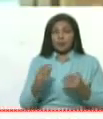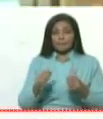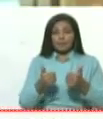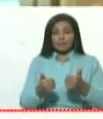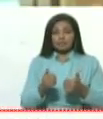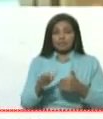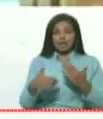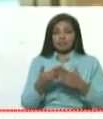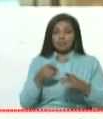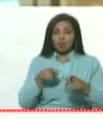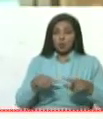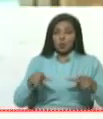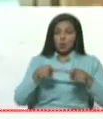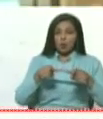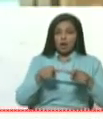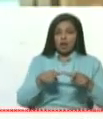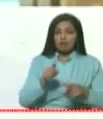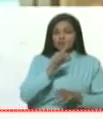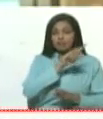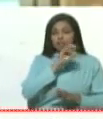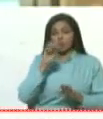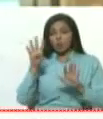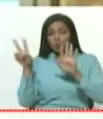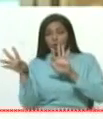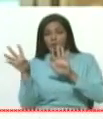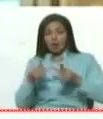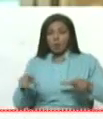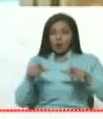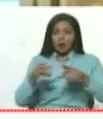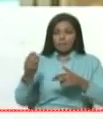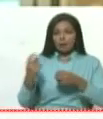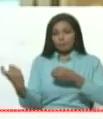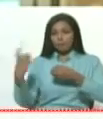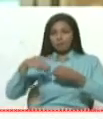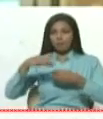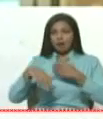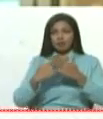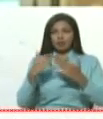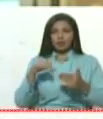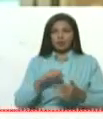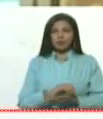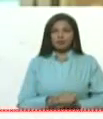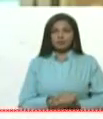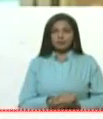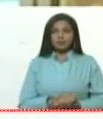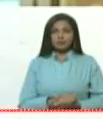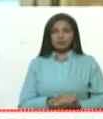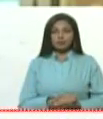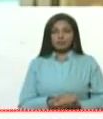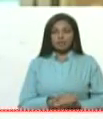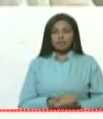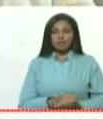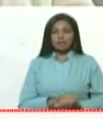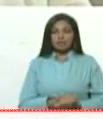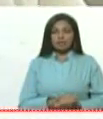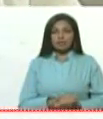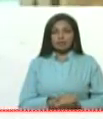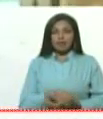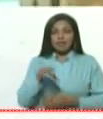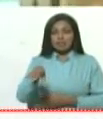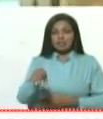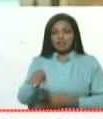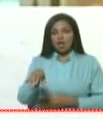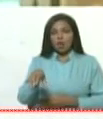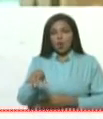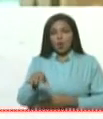llegar a 109 ciudades, se incorporan en el estado de Anzoátegui, Puerto